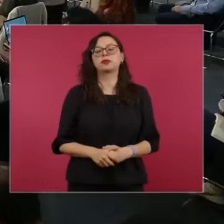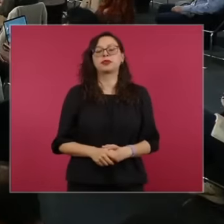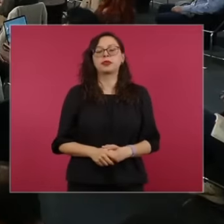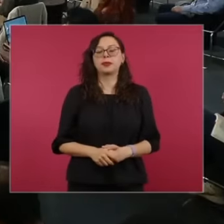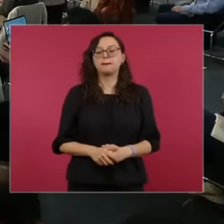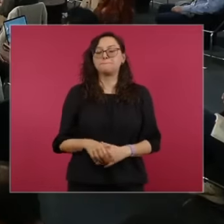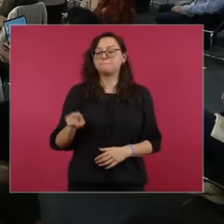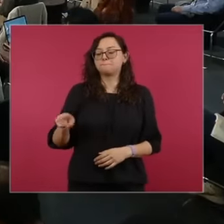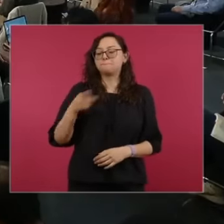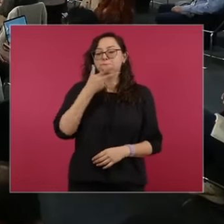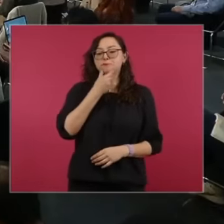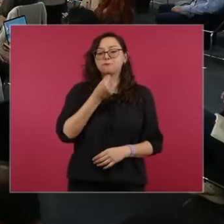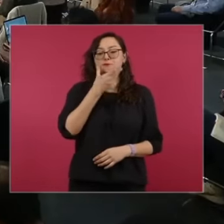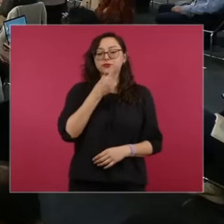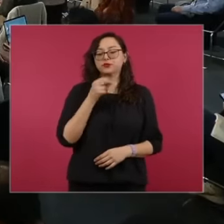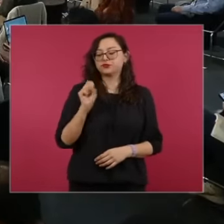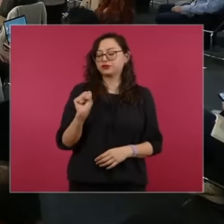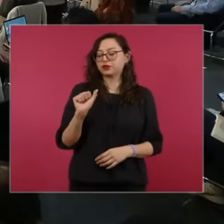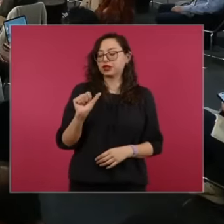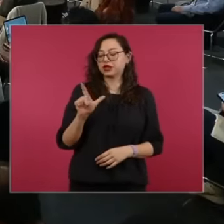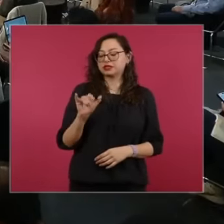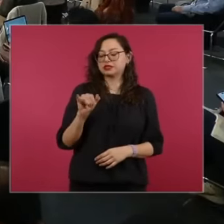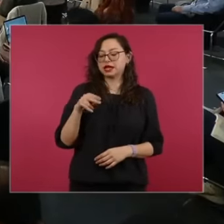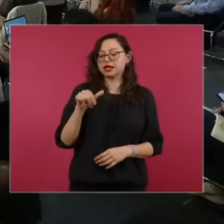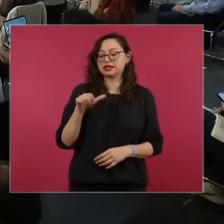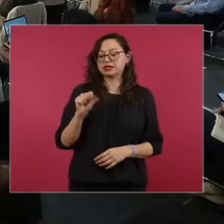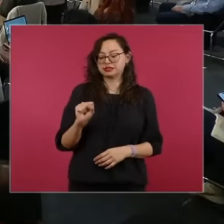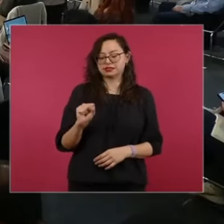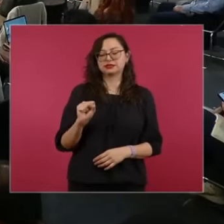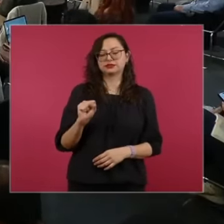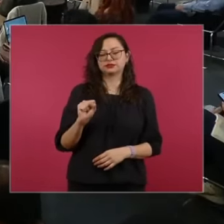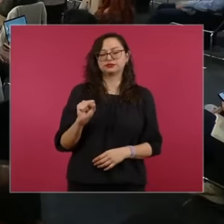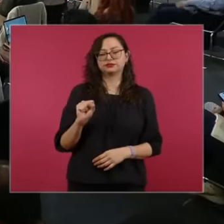tenía una caja